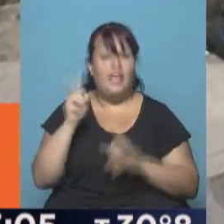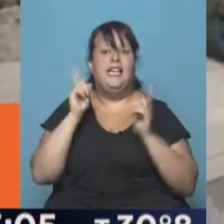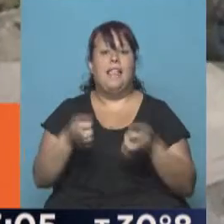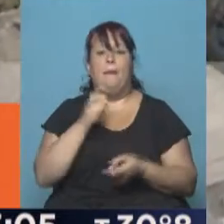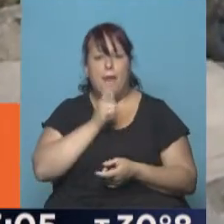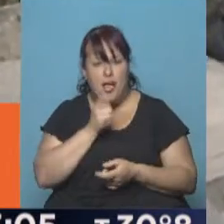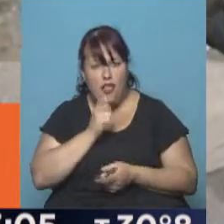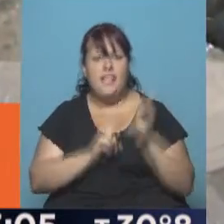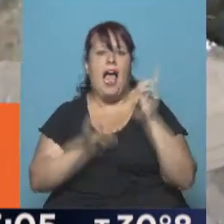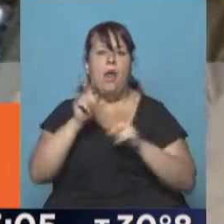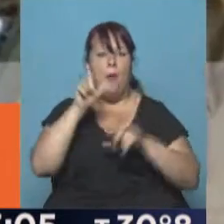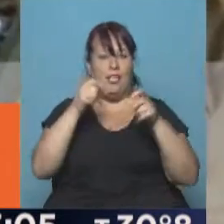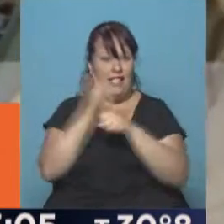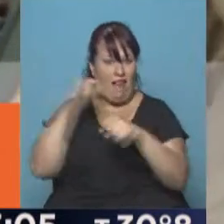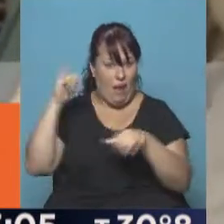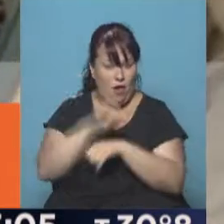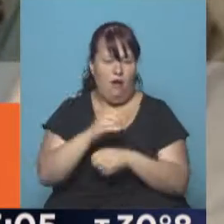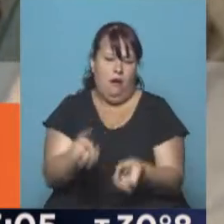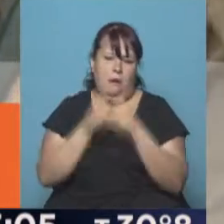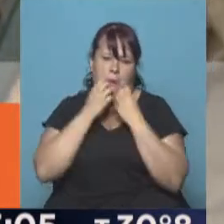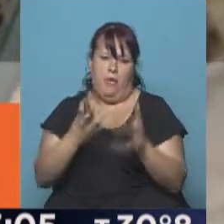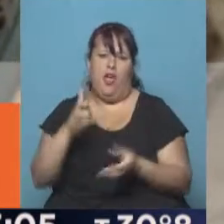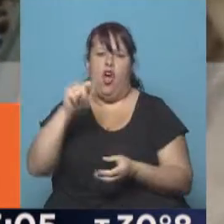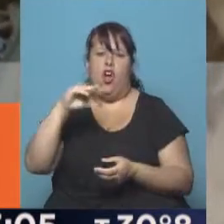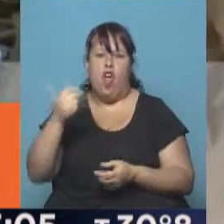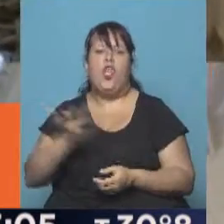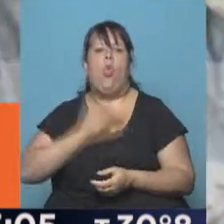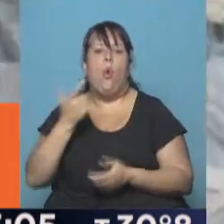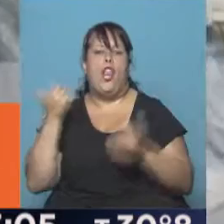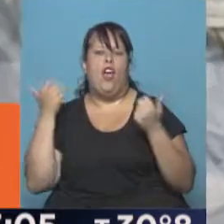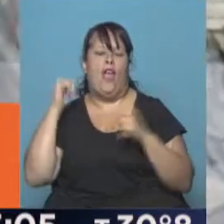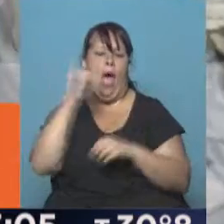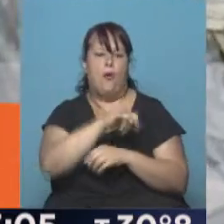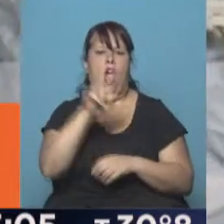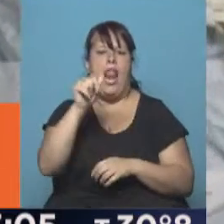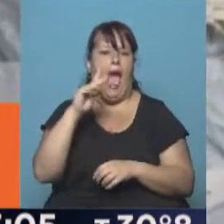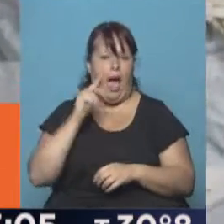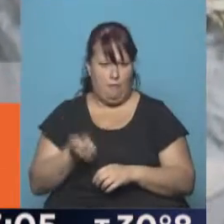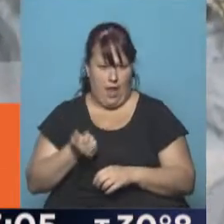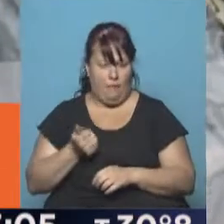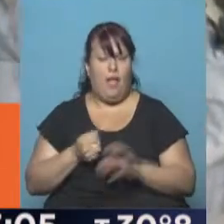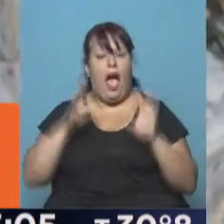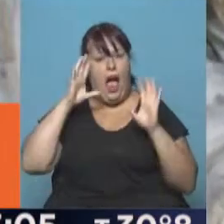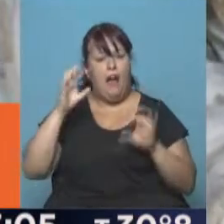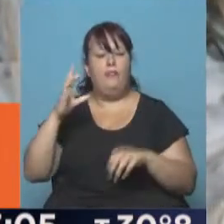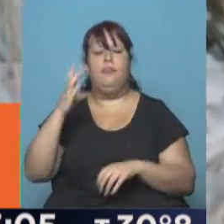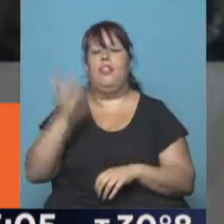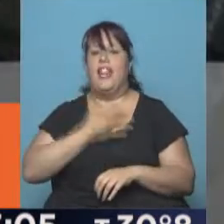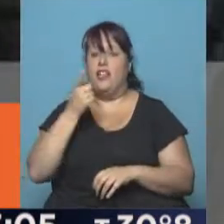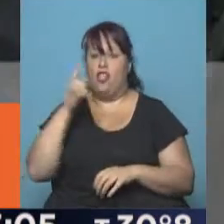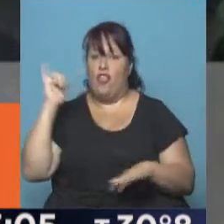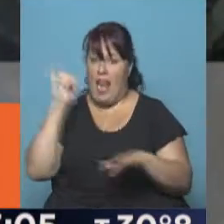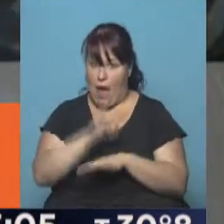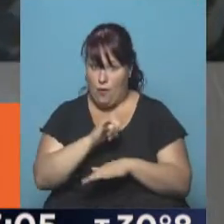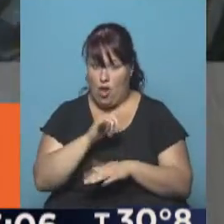de periodistas y parte de la tripulación, rompió el silencio Marco Rocha, dueño de la aerolínea Lamia. Recordemos que la Dirección General de la